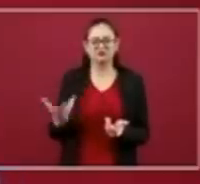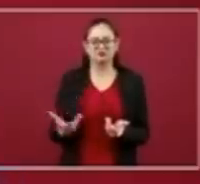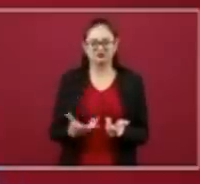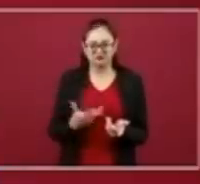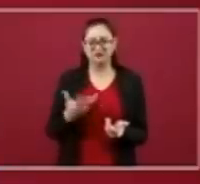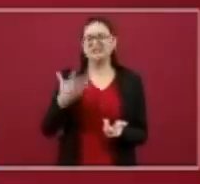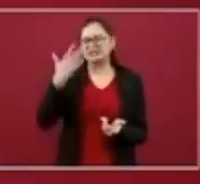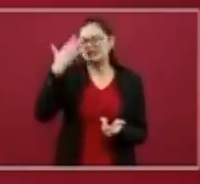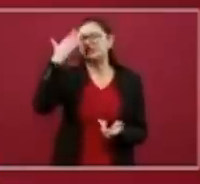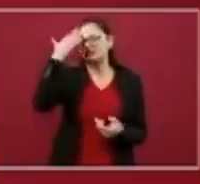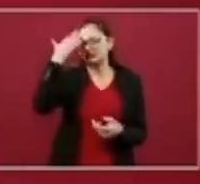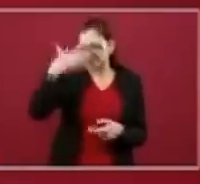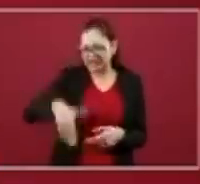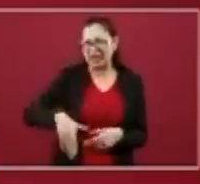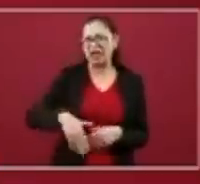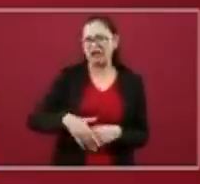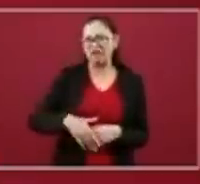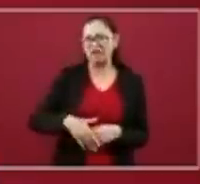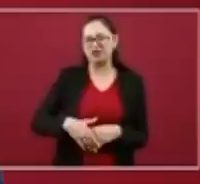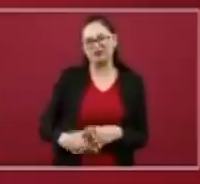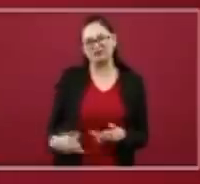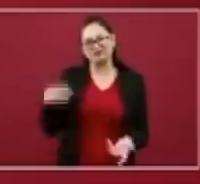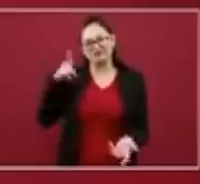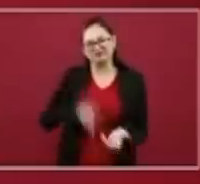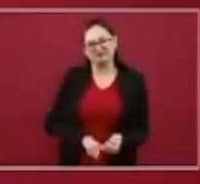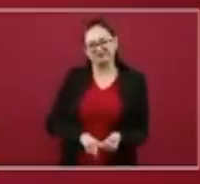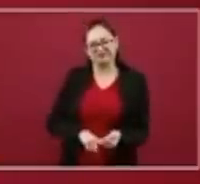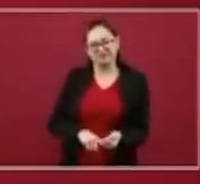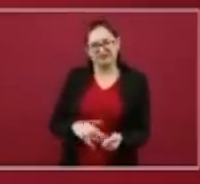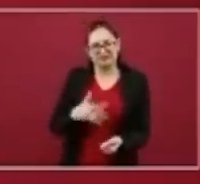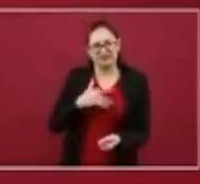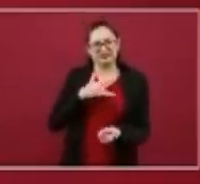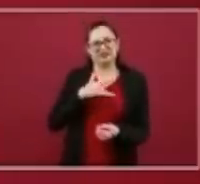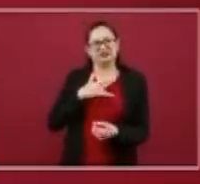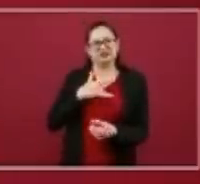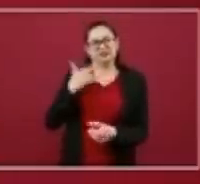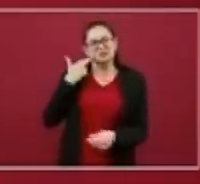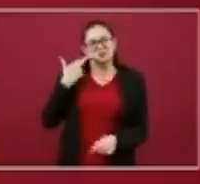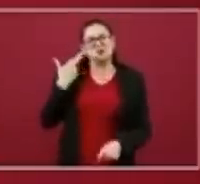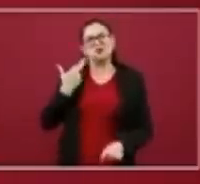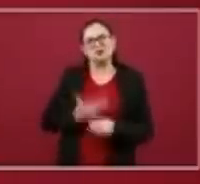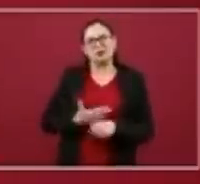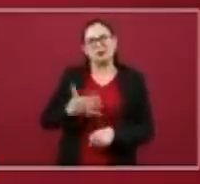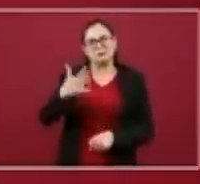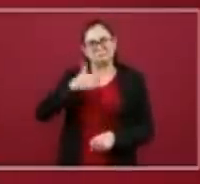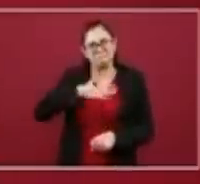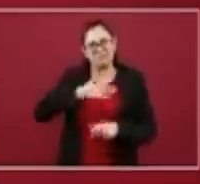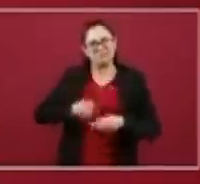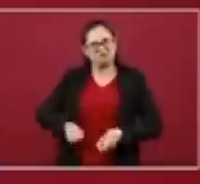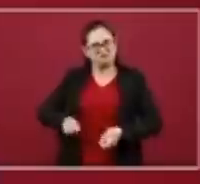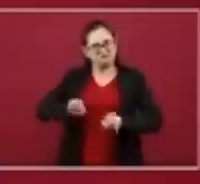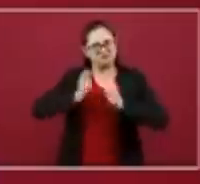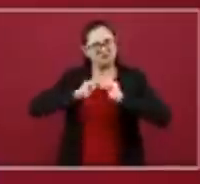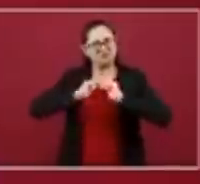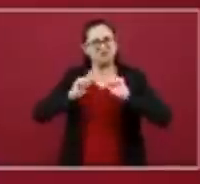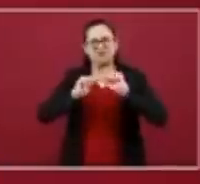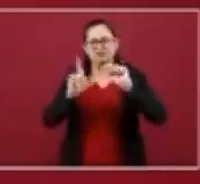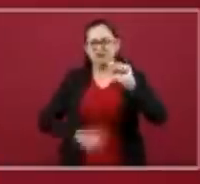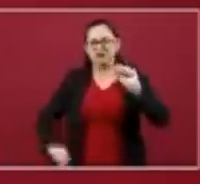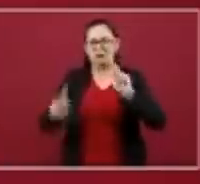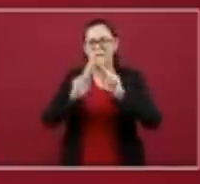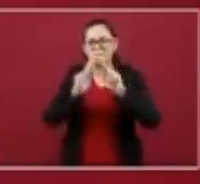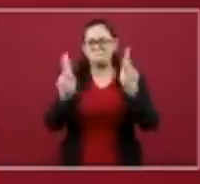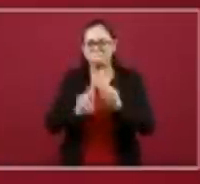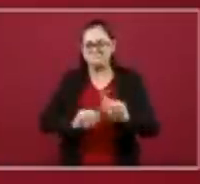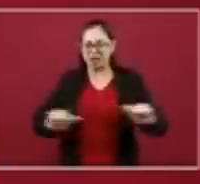sabe uno que tiene la responsabilidad de garantizar la paz, la tranquilidad. Protesté por eso